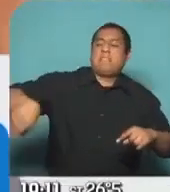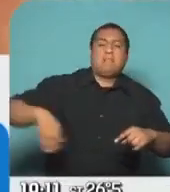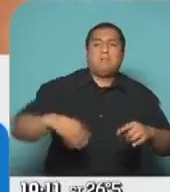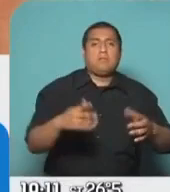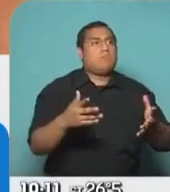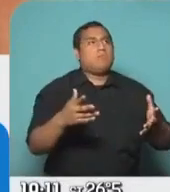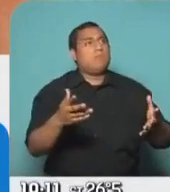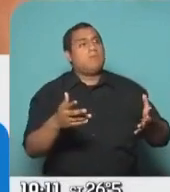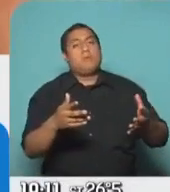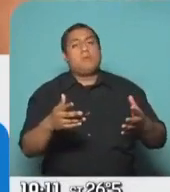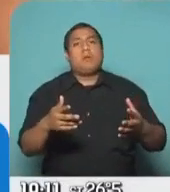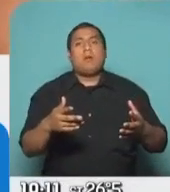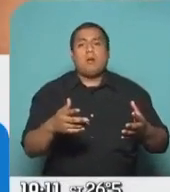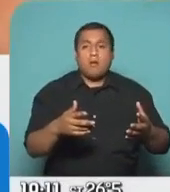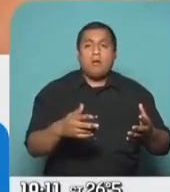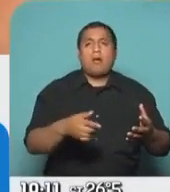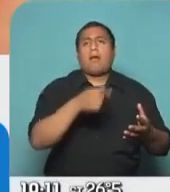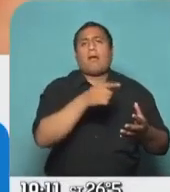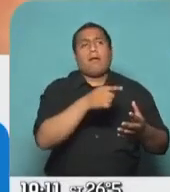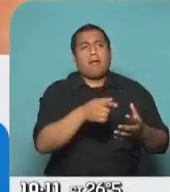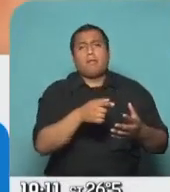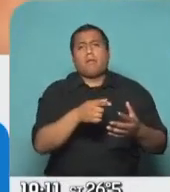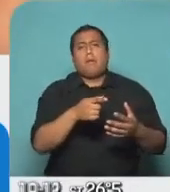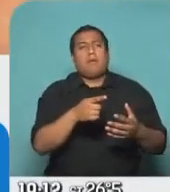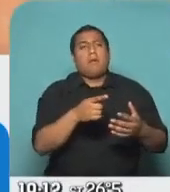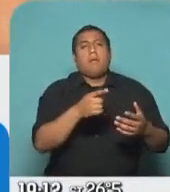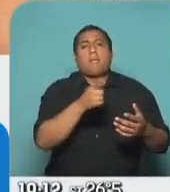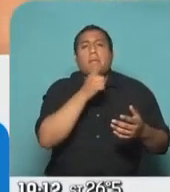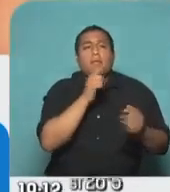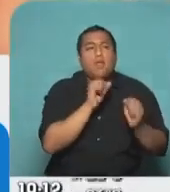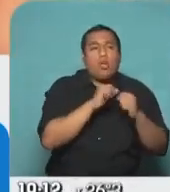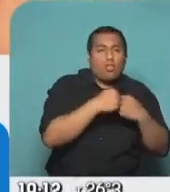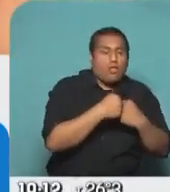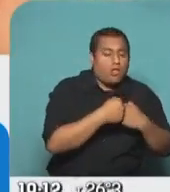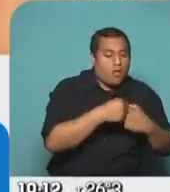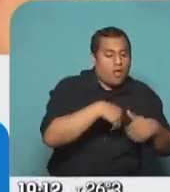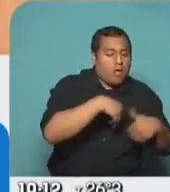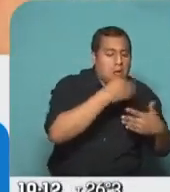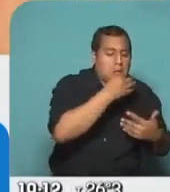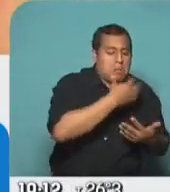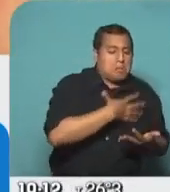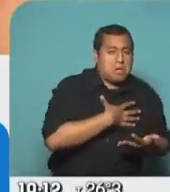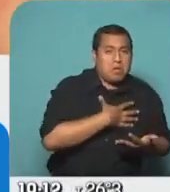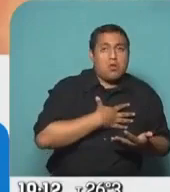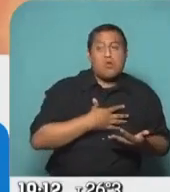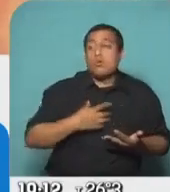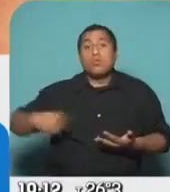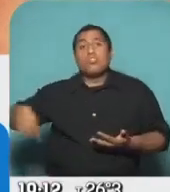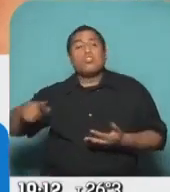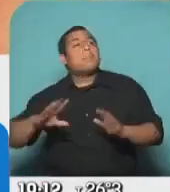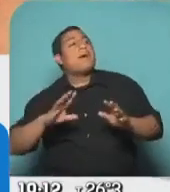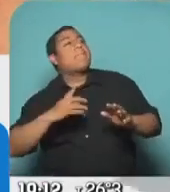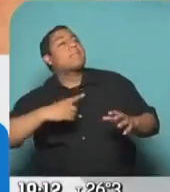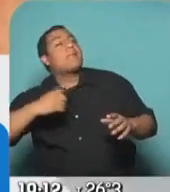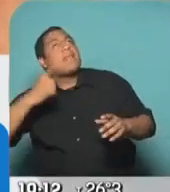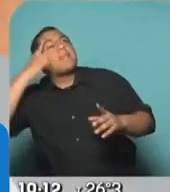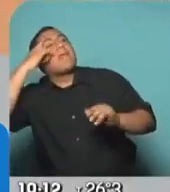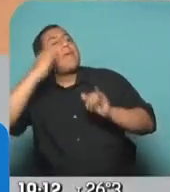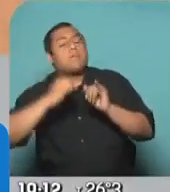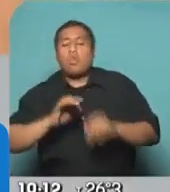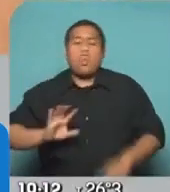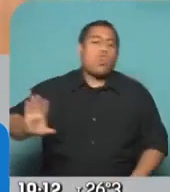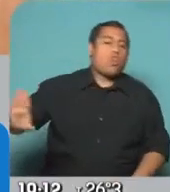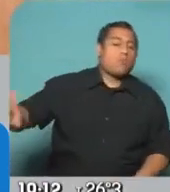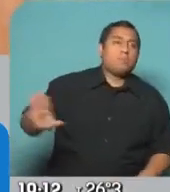metían atrás de un estatuto y se encuadraban ahí y no nos dejaban presentar y nos metían un montón de trabas. Ahora todos se preguntan por qué estalló